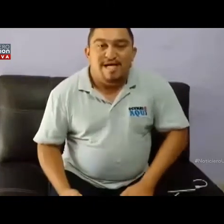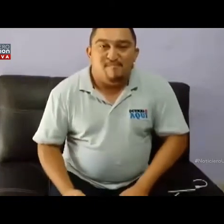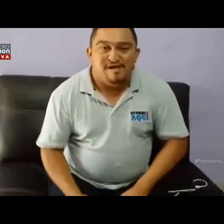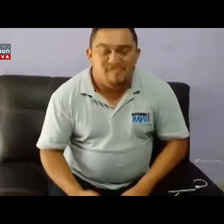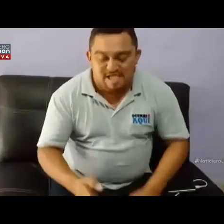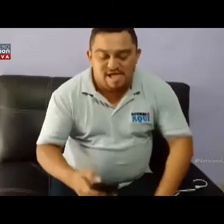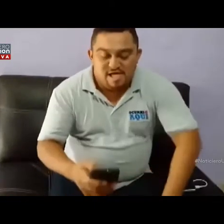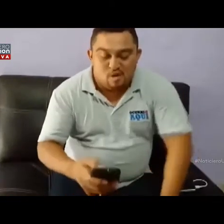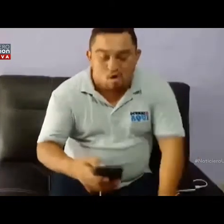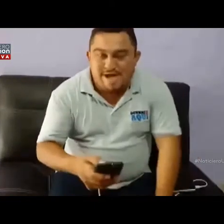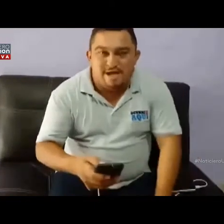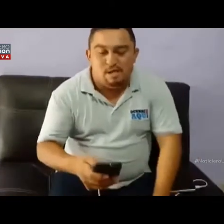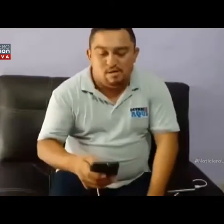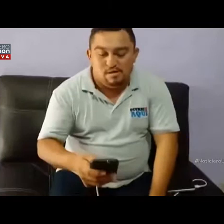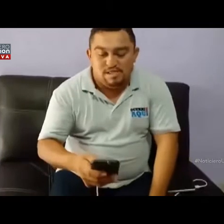pues alguien